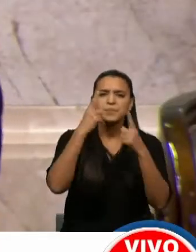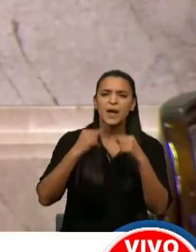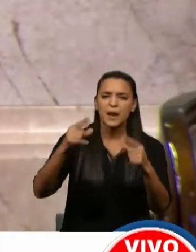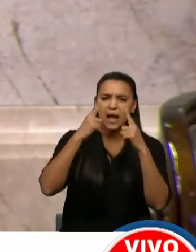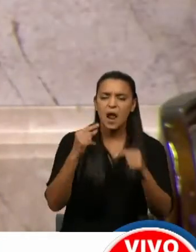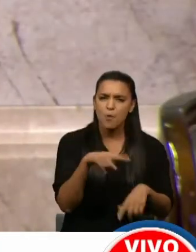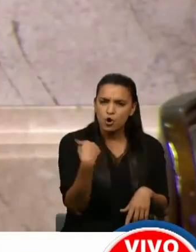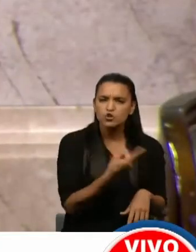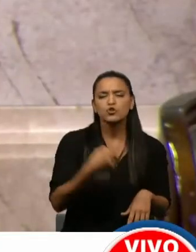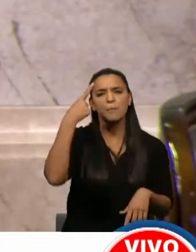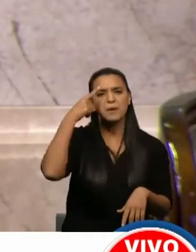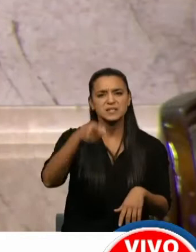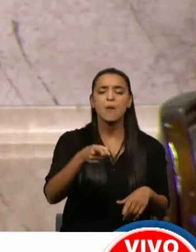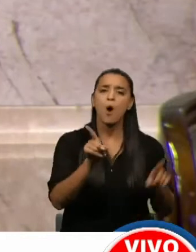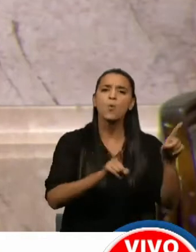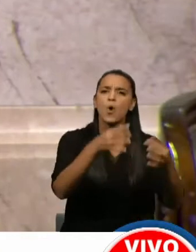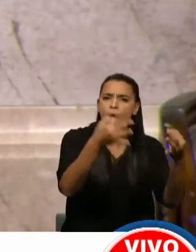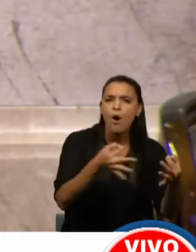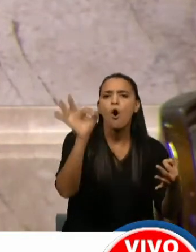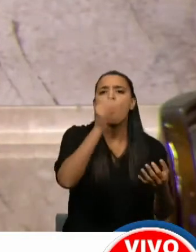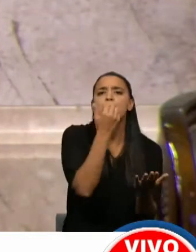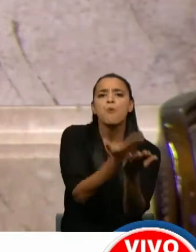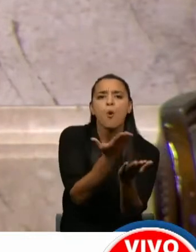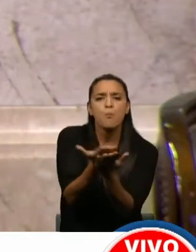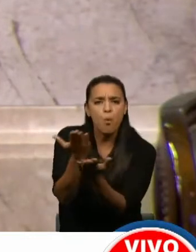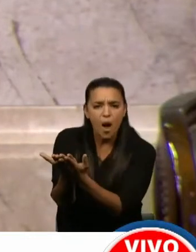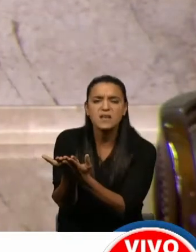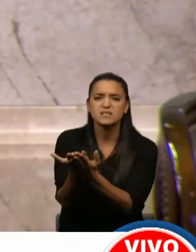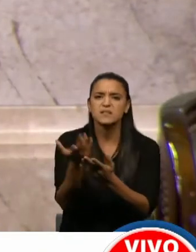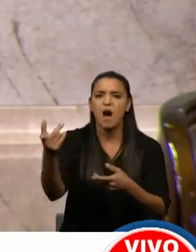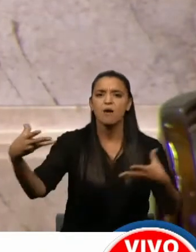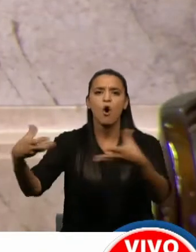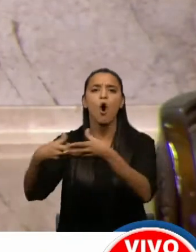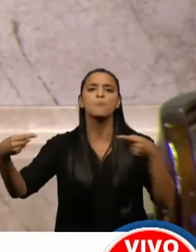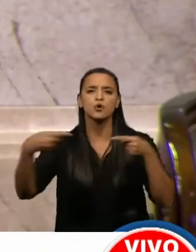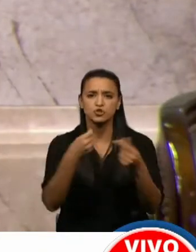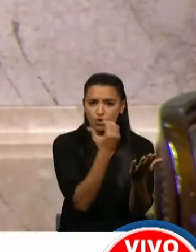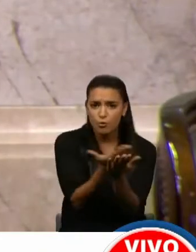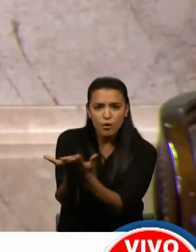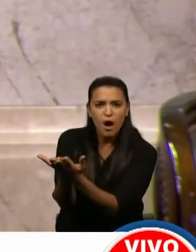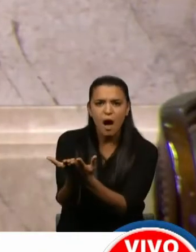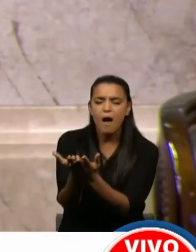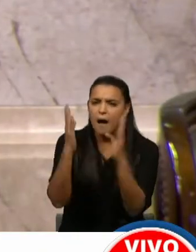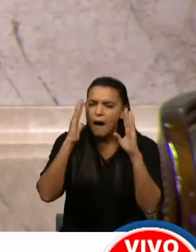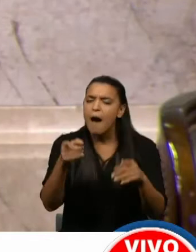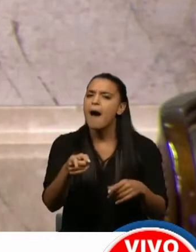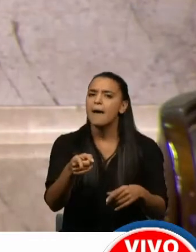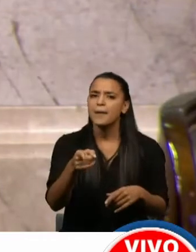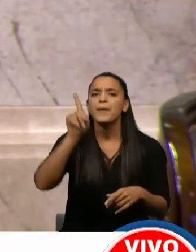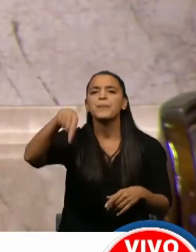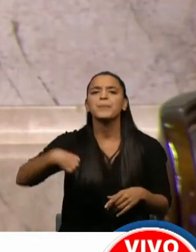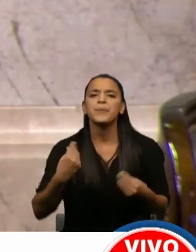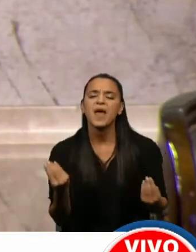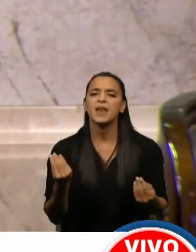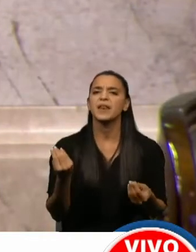que sentimos, que algunos están justificados, o las propuestas que escuchamos de la oposición, salen de